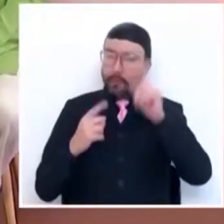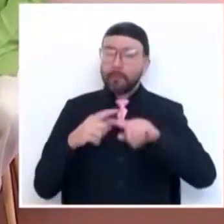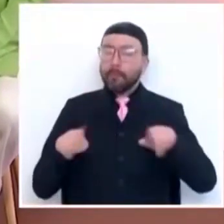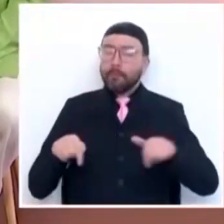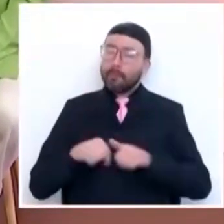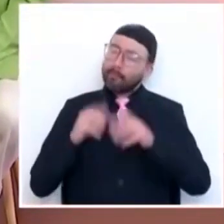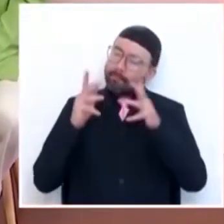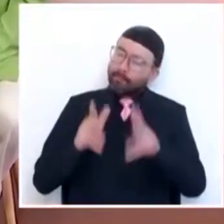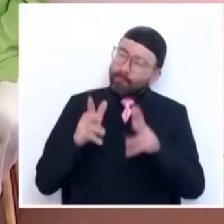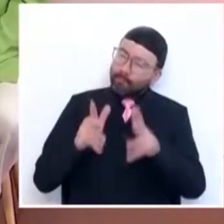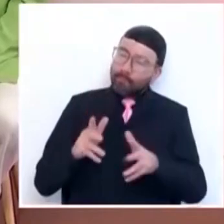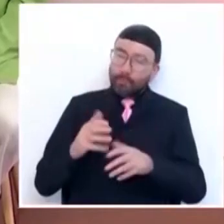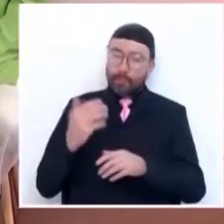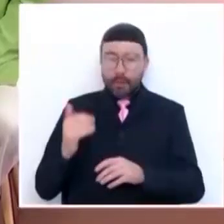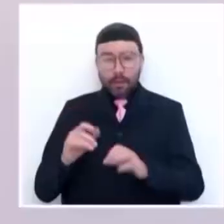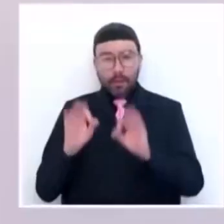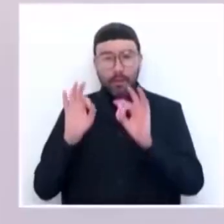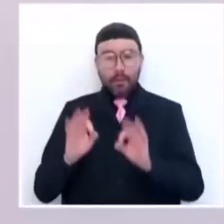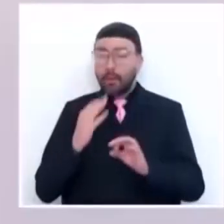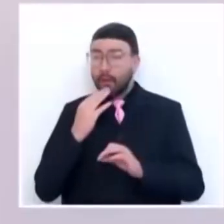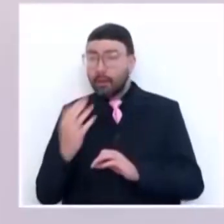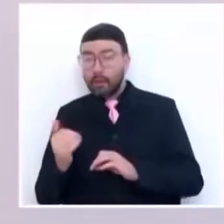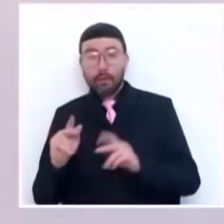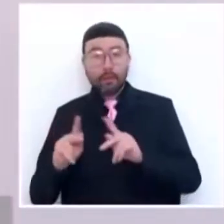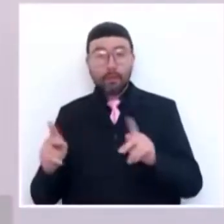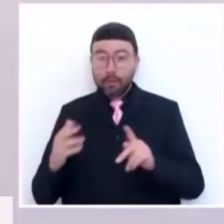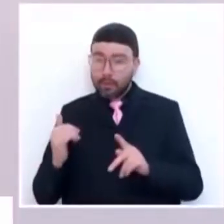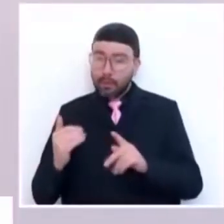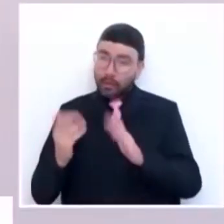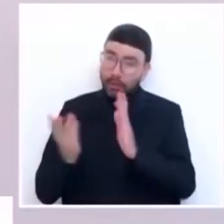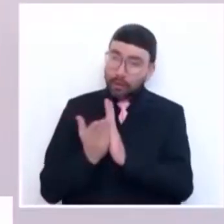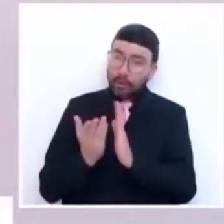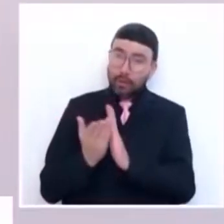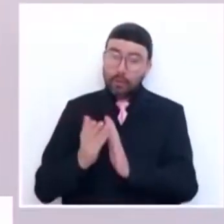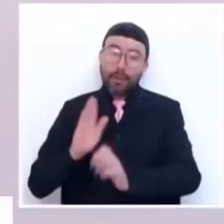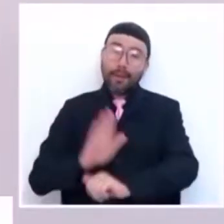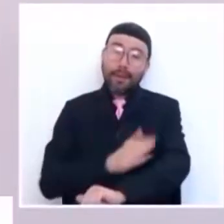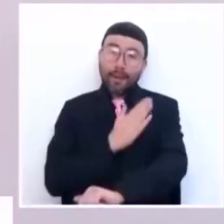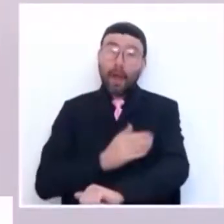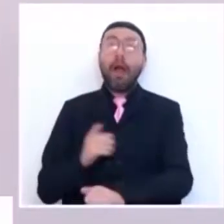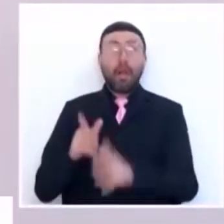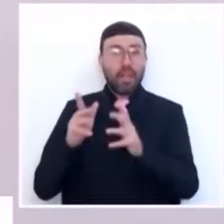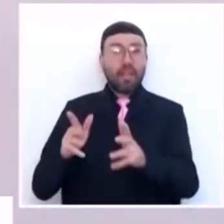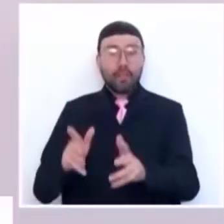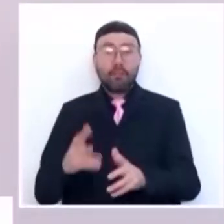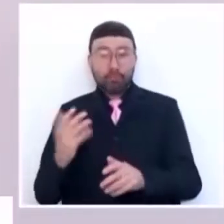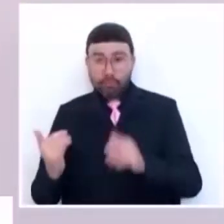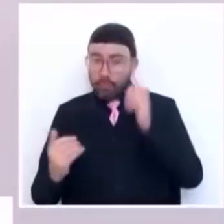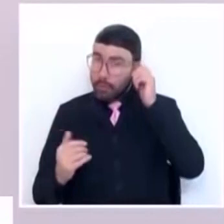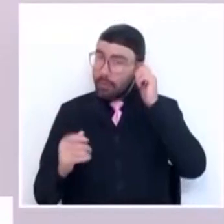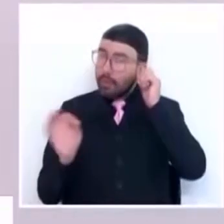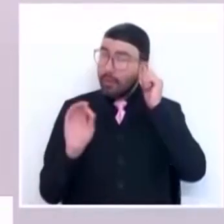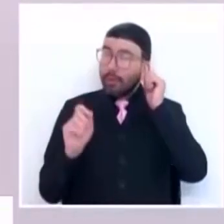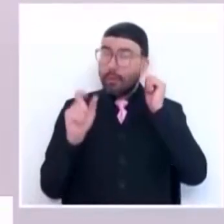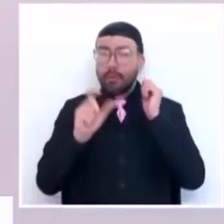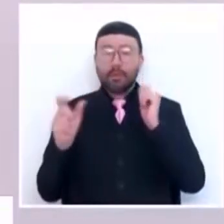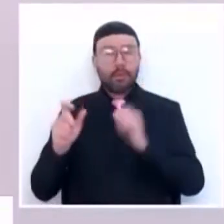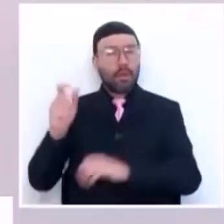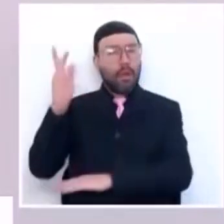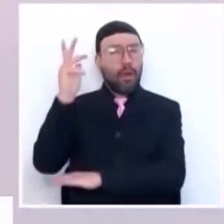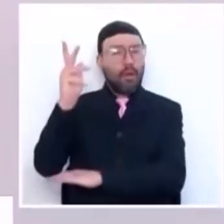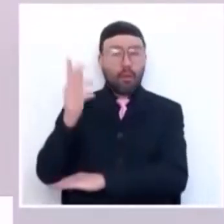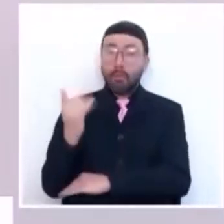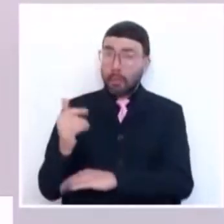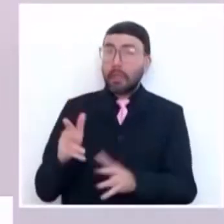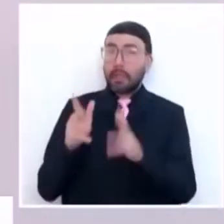se las enseñan a las personas que estudian canto. Sí. A las personas que son oradores. Sí. Pero no